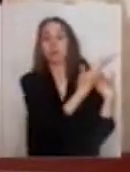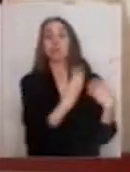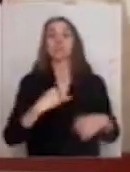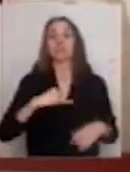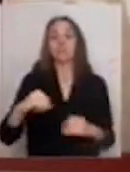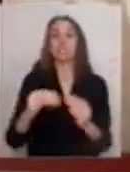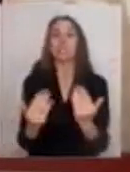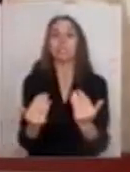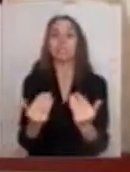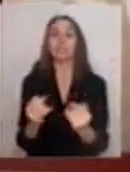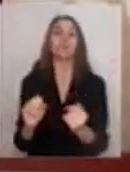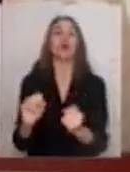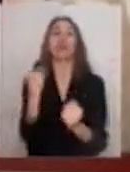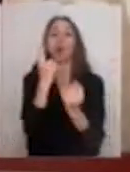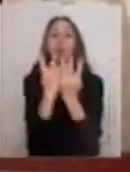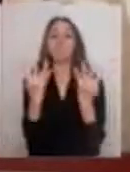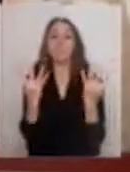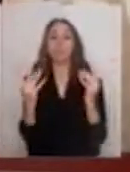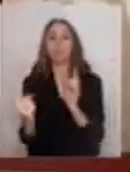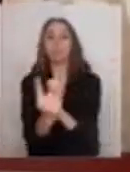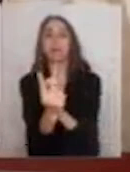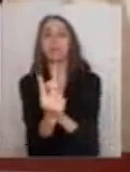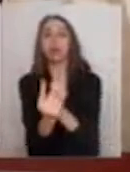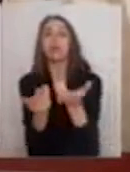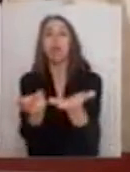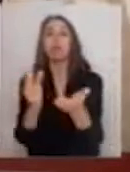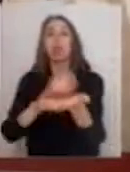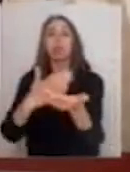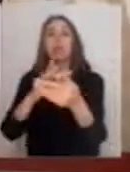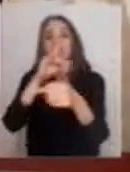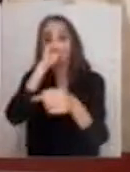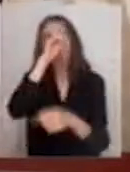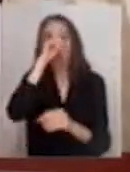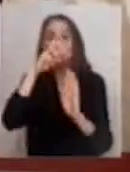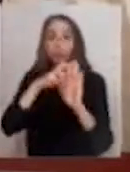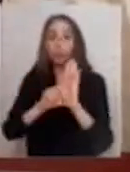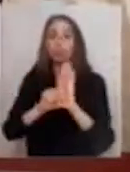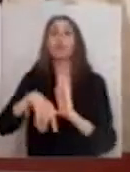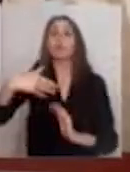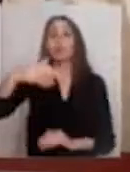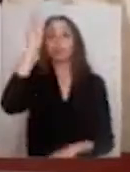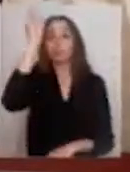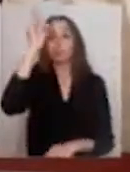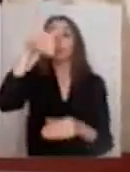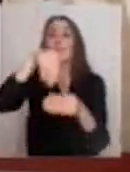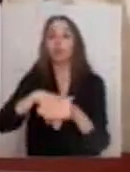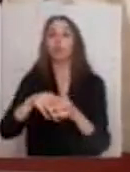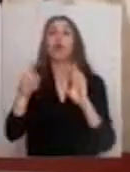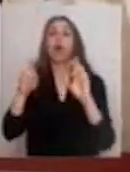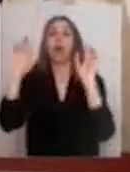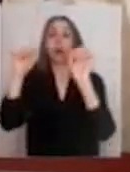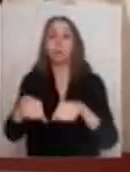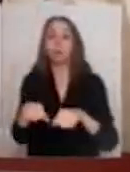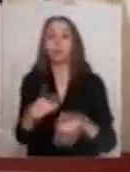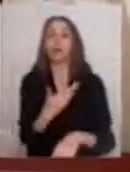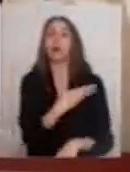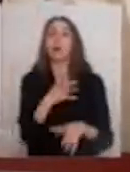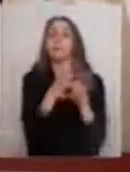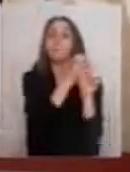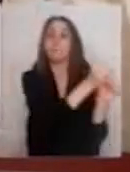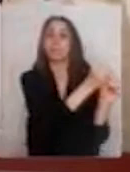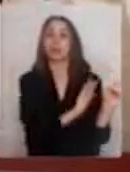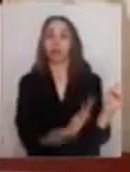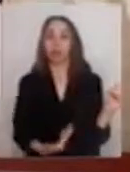primera línea de salud. Este proyecto se votará en las próximas sesiones y espero que sea aprobado, presionando al gobierno para echar pie